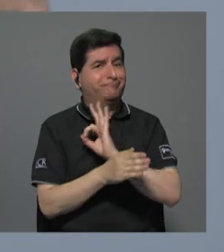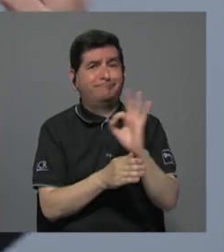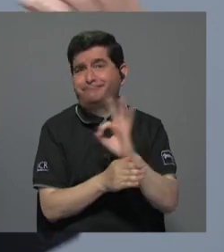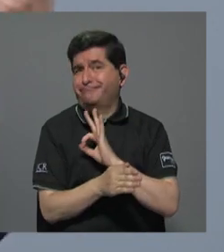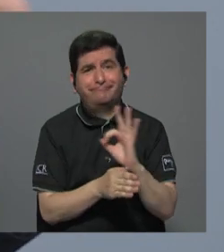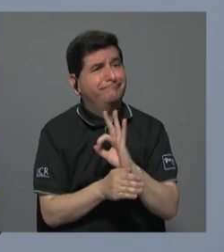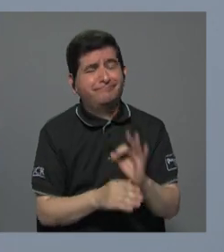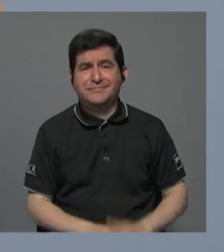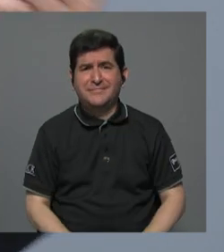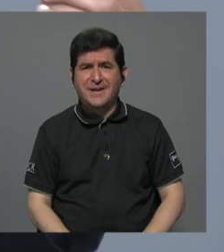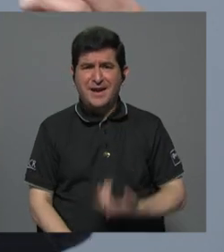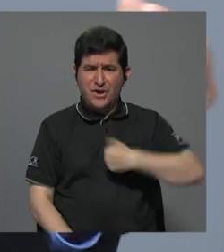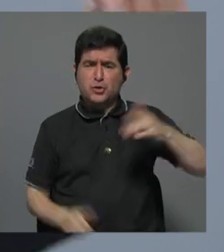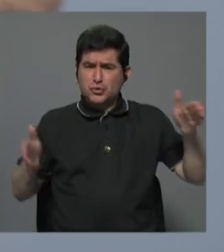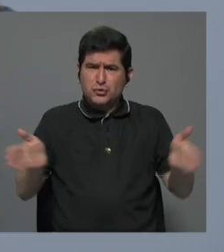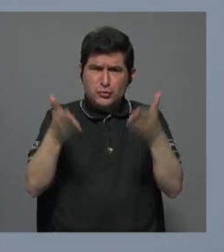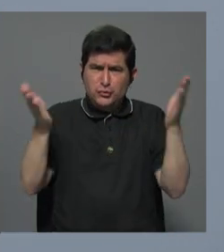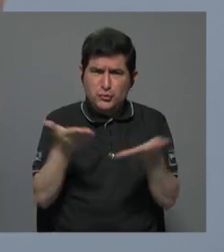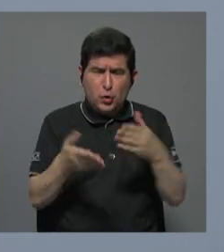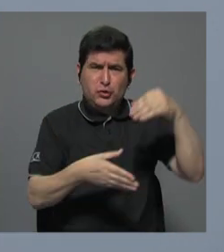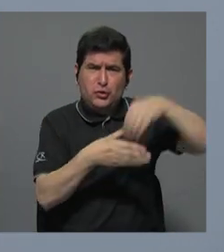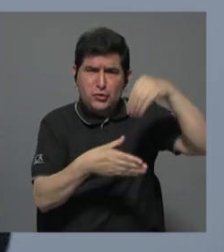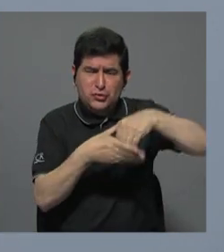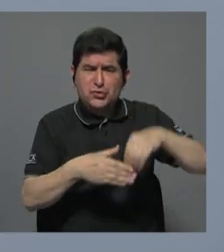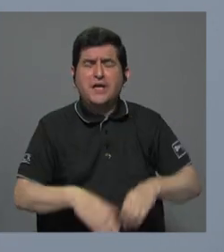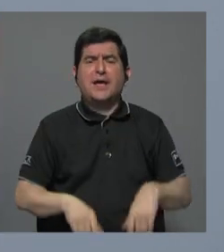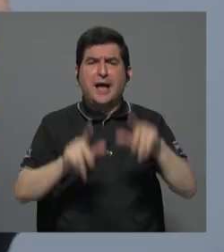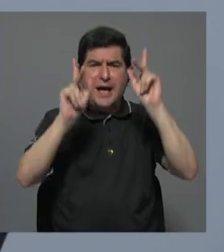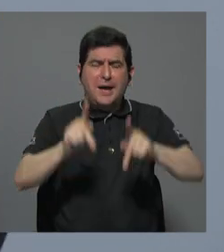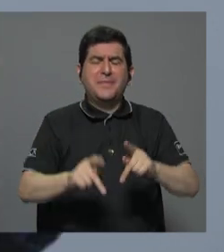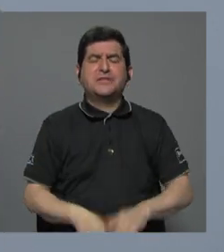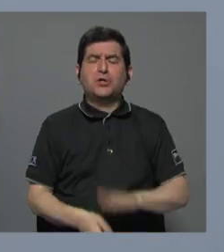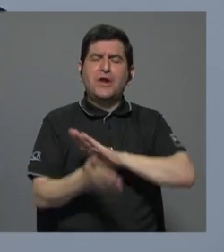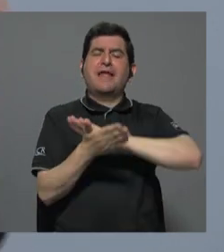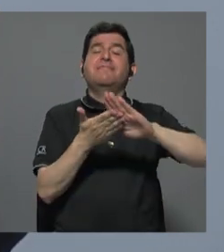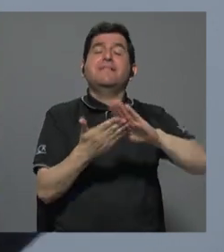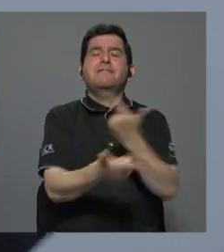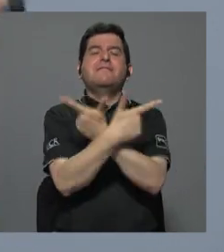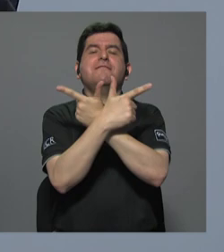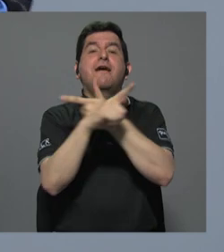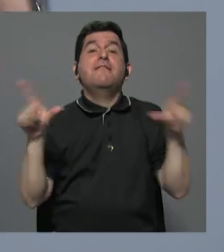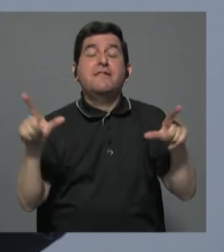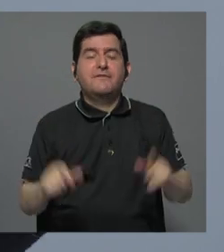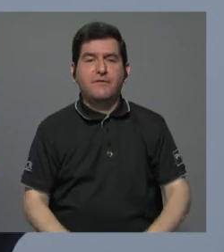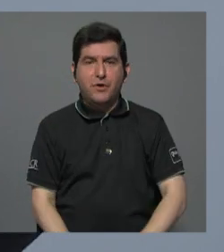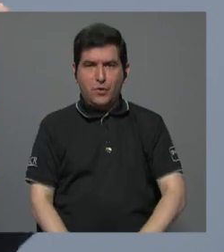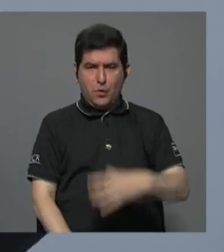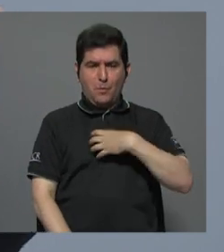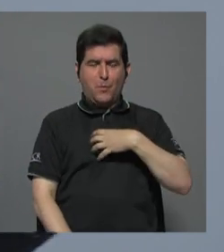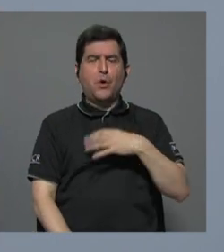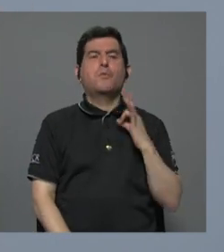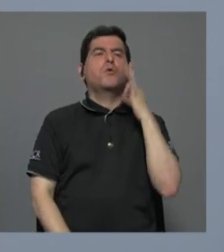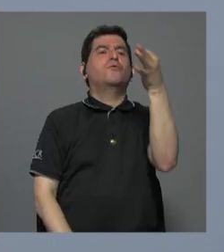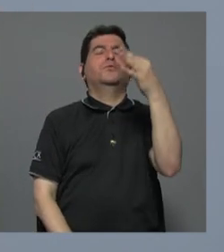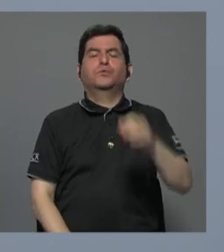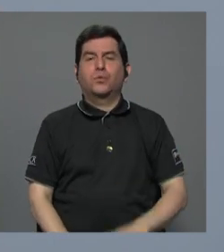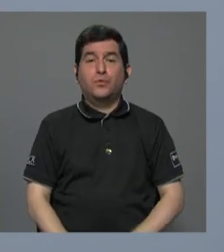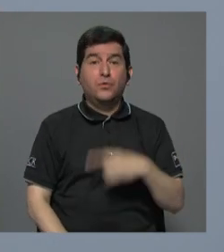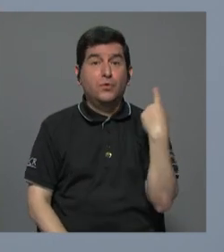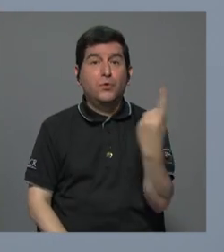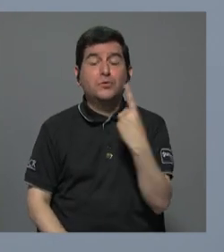porque lo que nosotros tenemos que promover es el ingreso de la gente en dignidad y libertad a ser dueño de su destino y eso